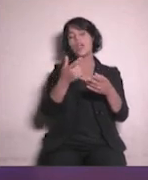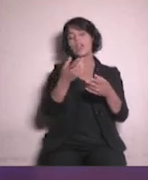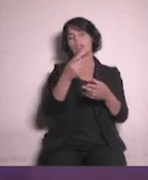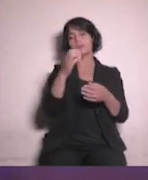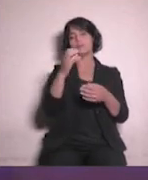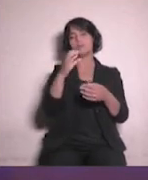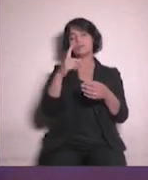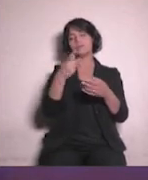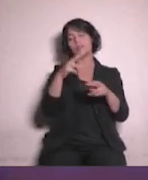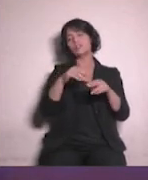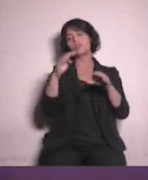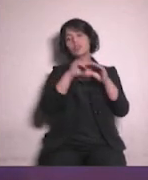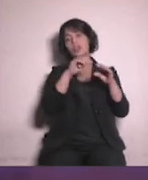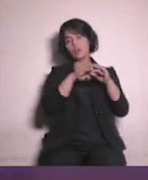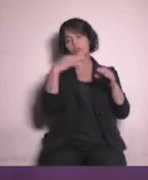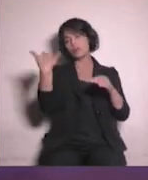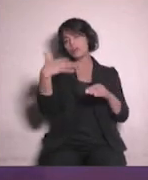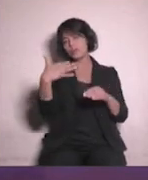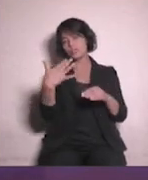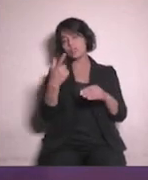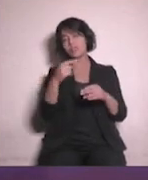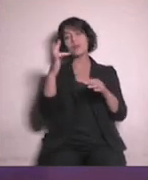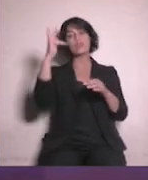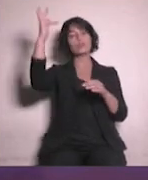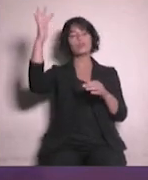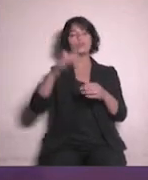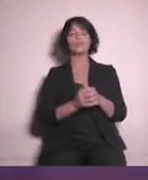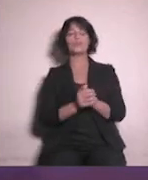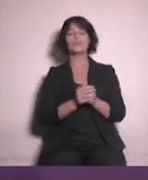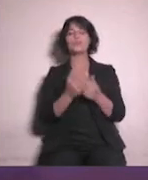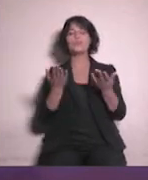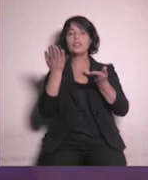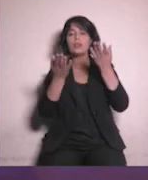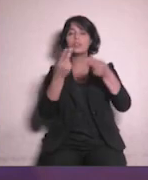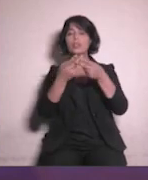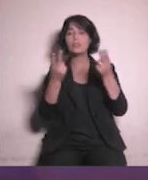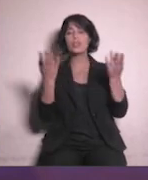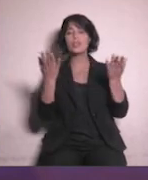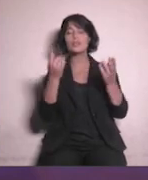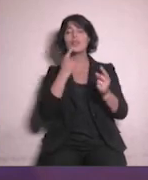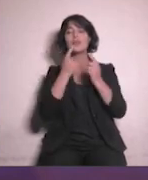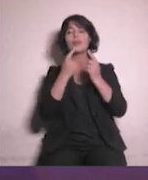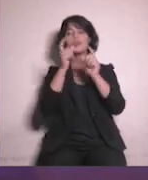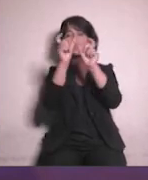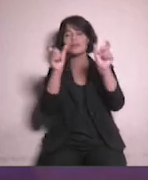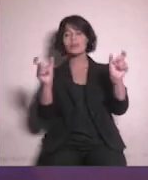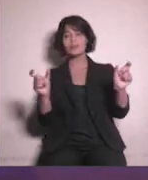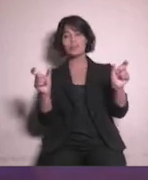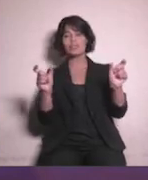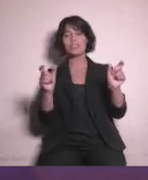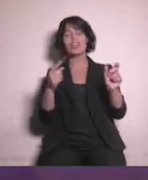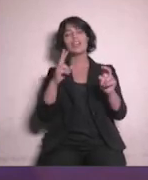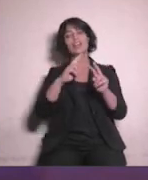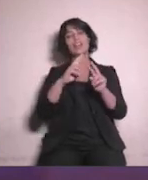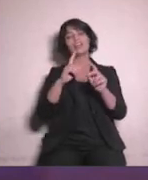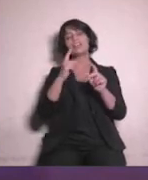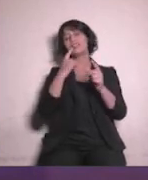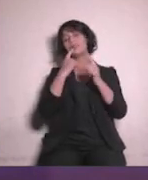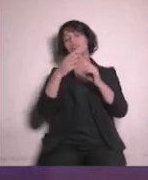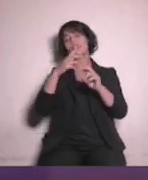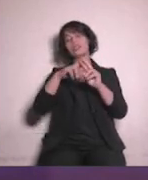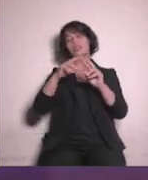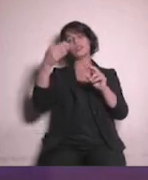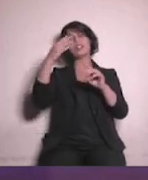futura pensión. Tanto la cuenta pública como la consulta de los afiliados que realizamos el año pasado